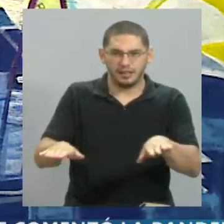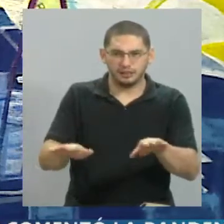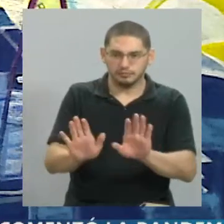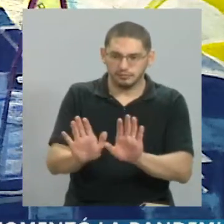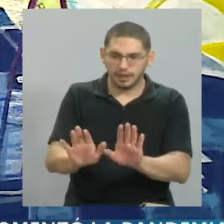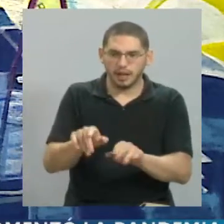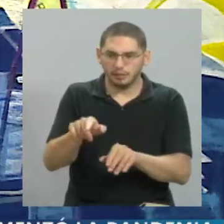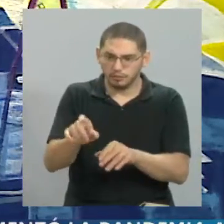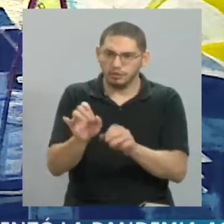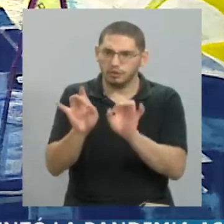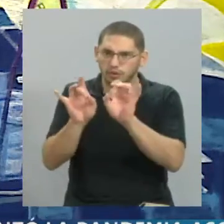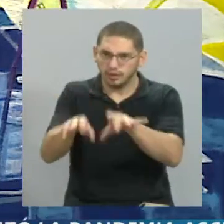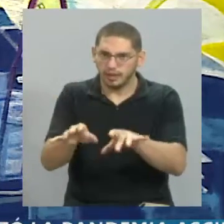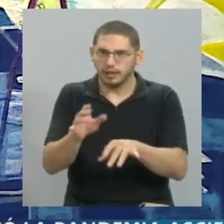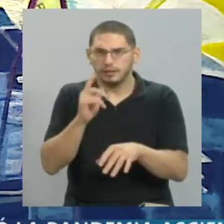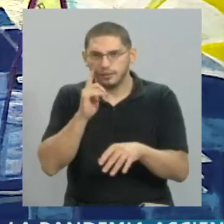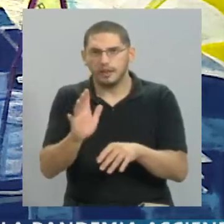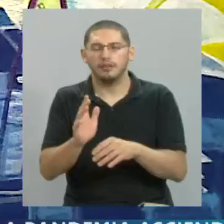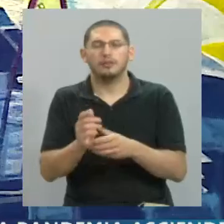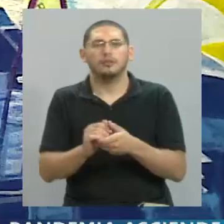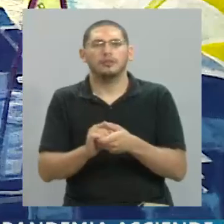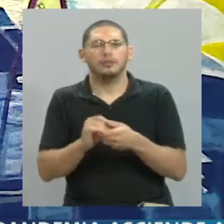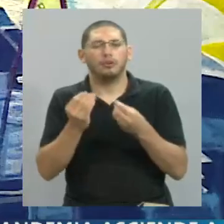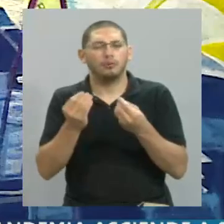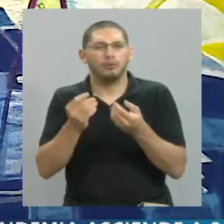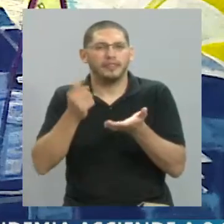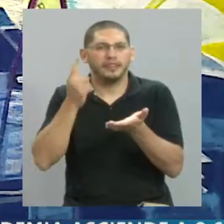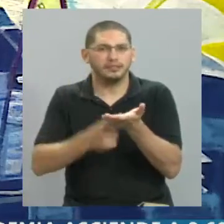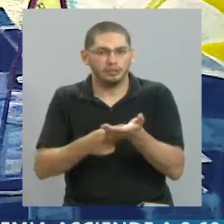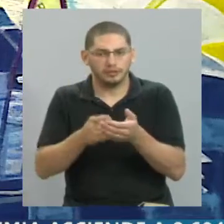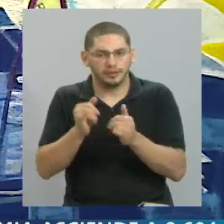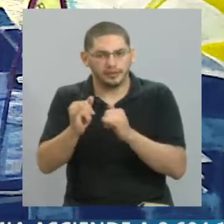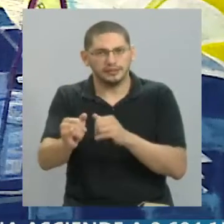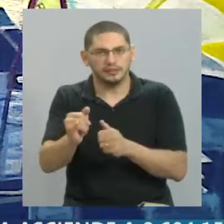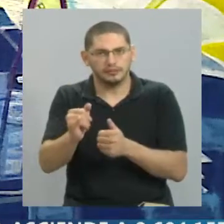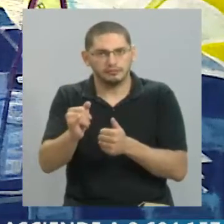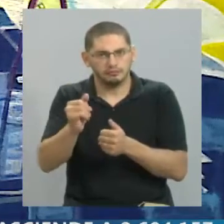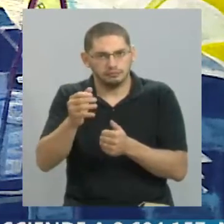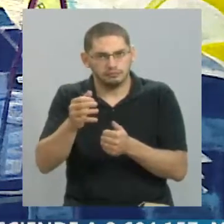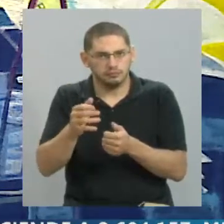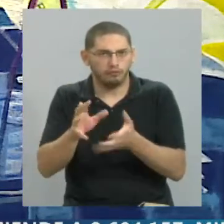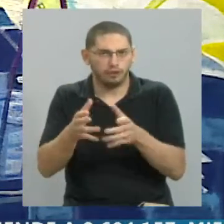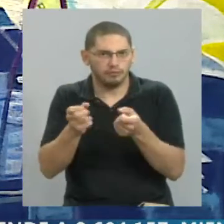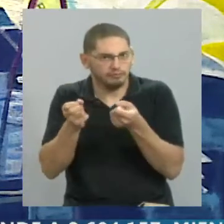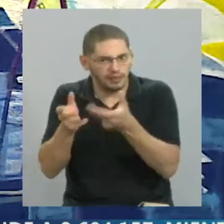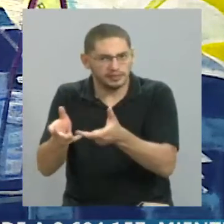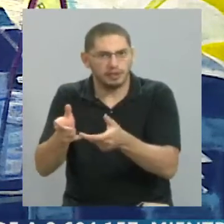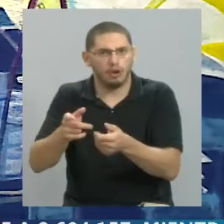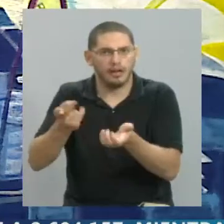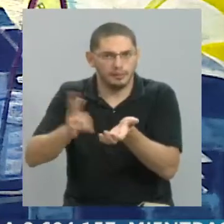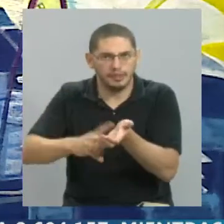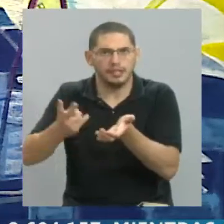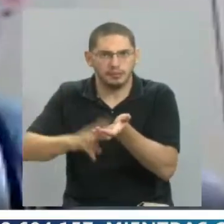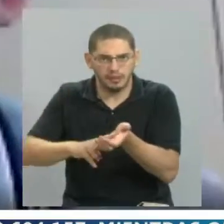che, te vas a contagiar. ¿Qué medidas se tienen que tomar? Digo, hay que decírselo fuerte, hay que remarcárselo todo el tiempo, Los